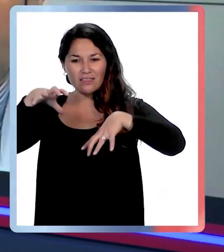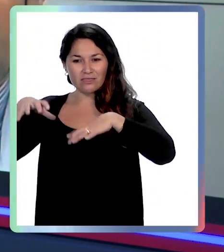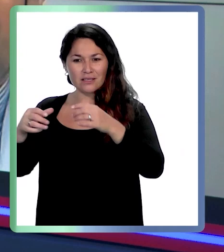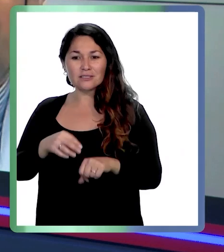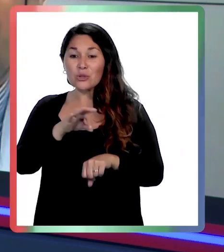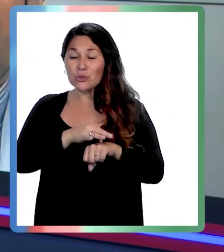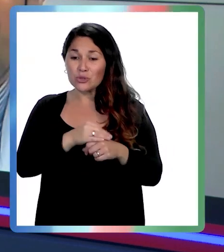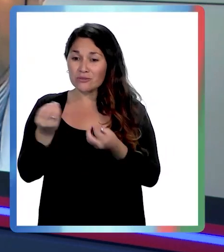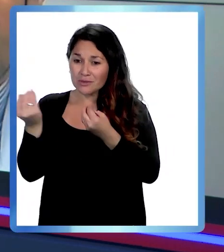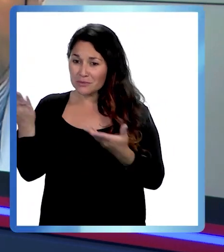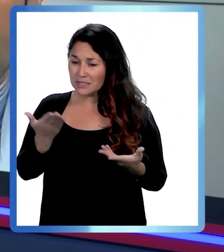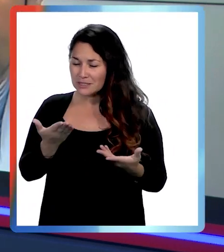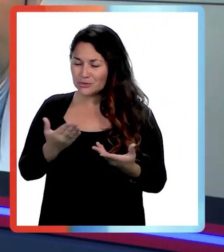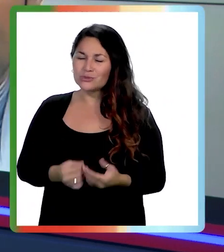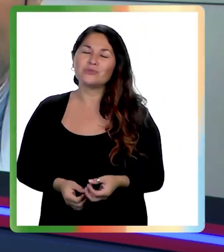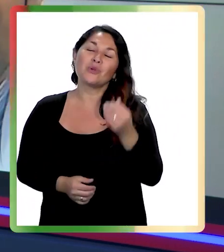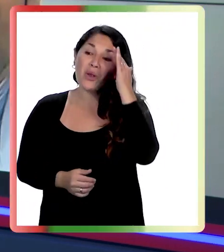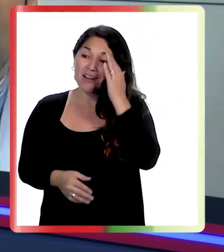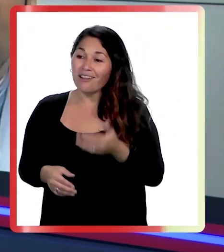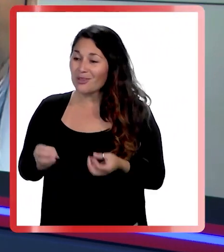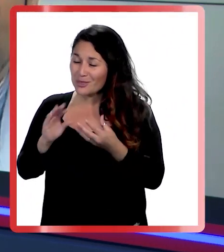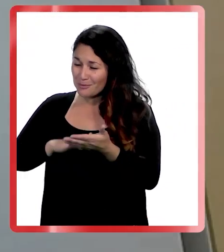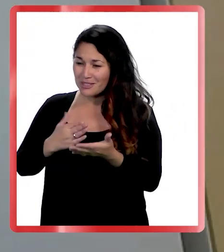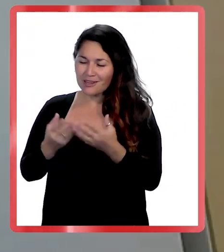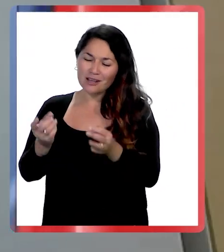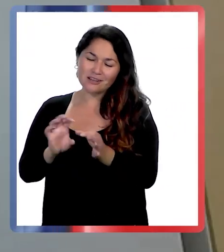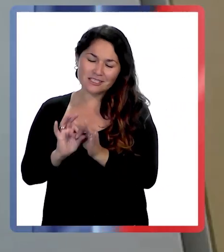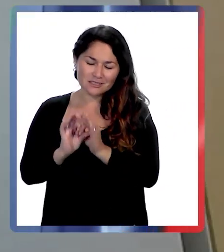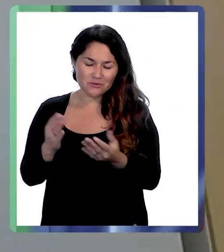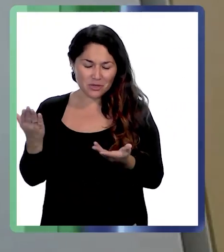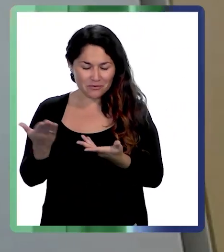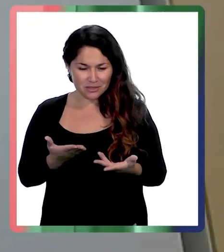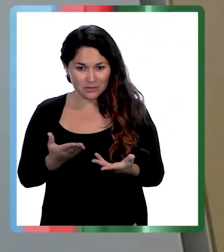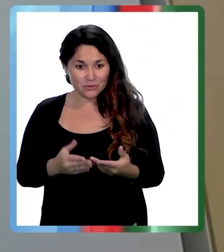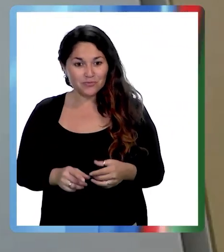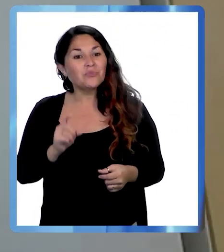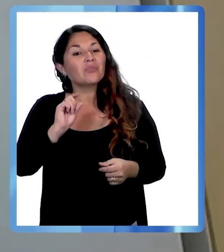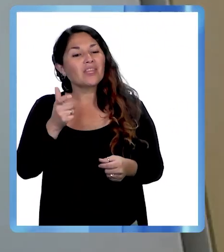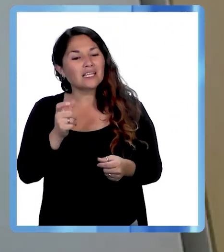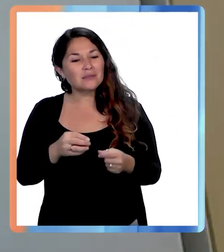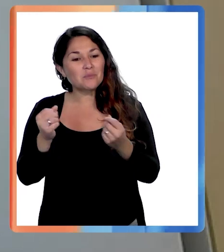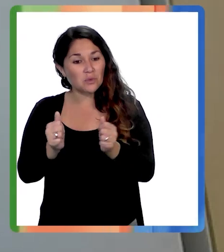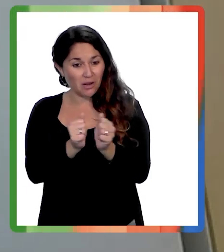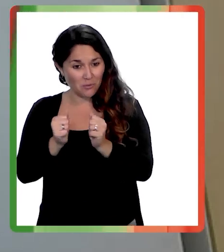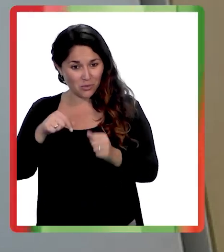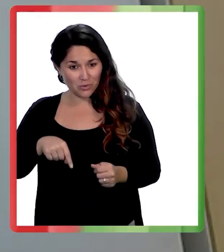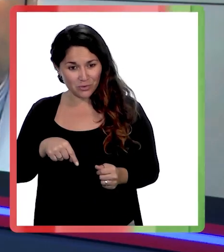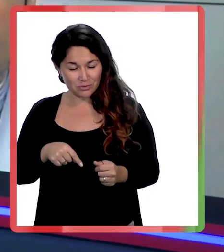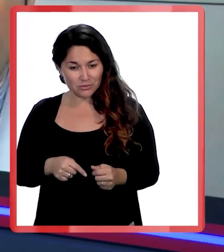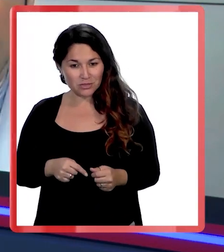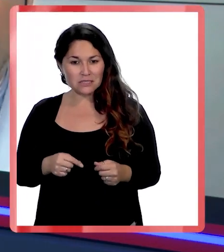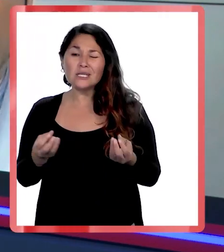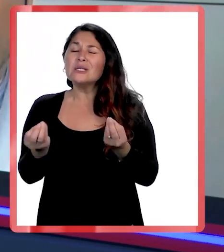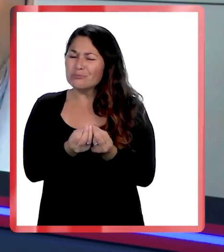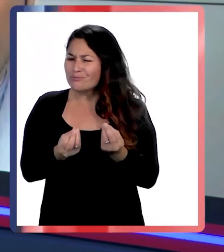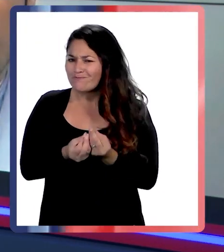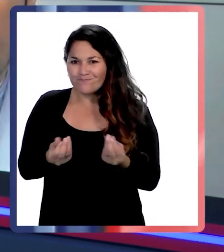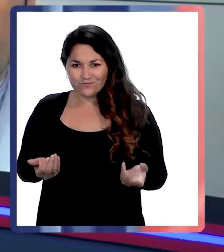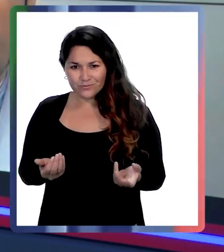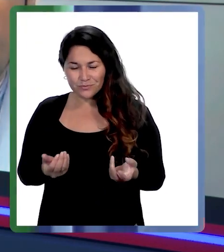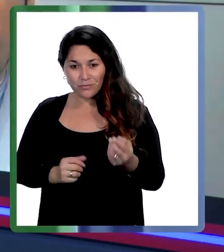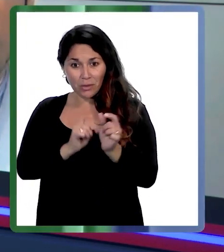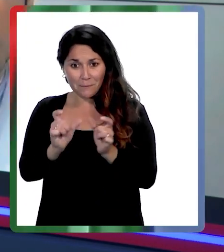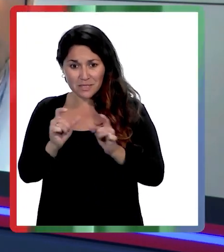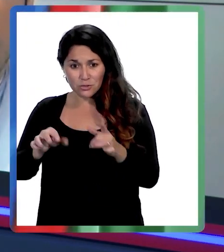¿Cómo está, doctor? Bienvenido. Hola, ¿qué tal? Gracias por la invitación. Muchas gracias por acompañarnos hoy. Son muchos